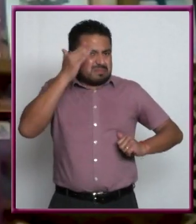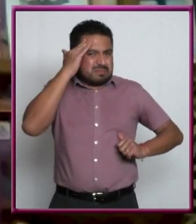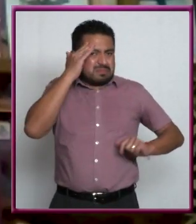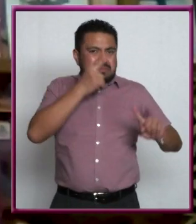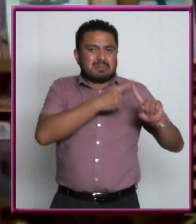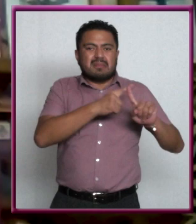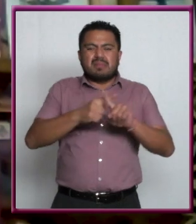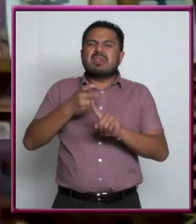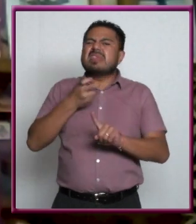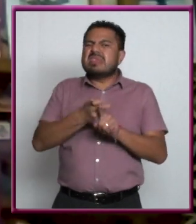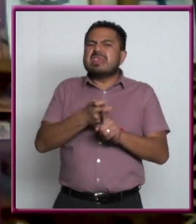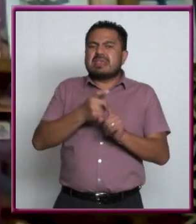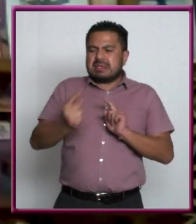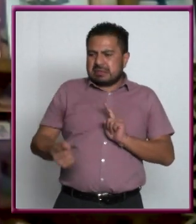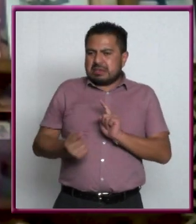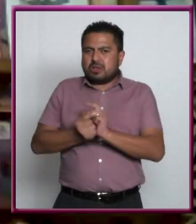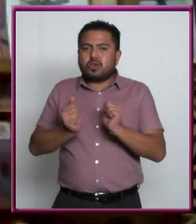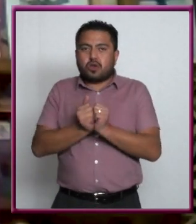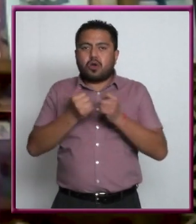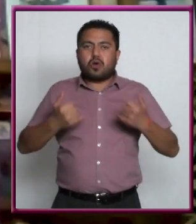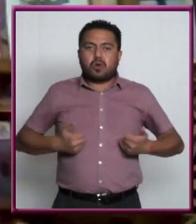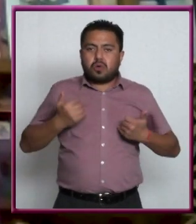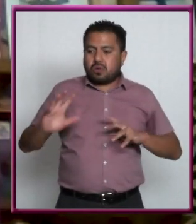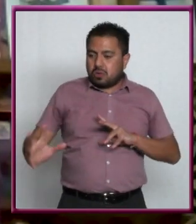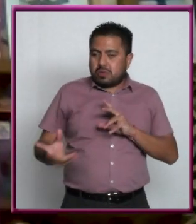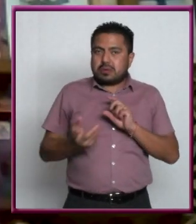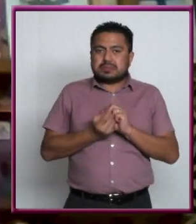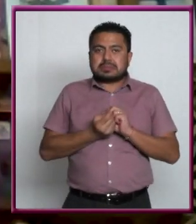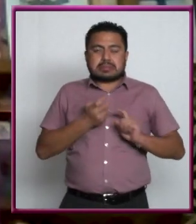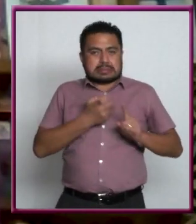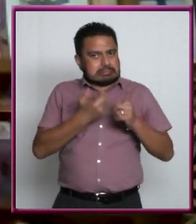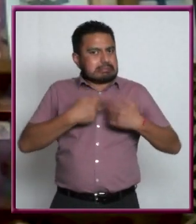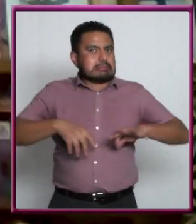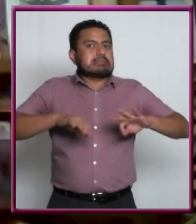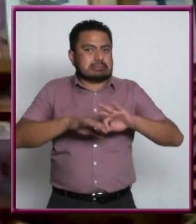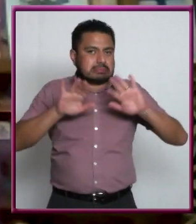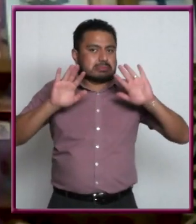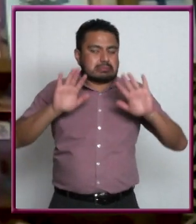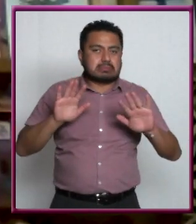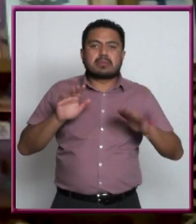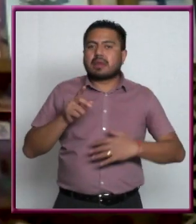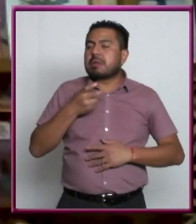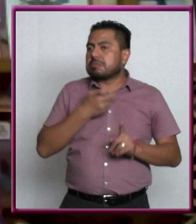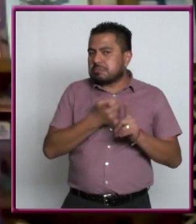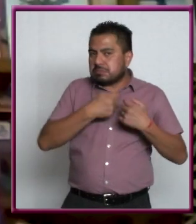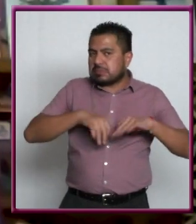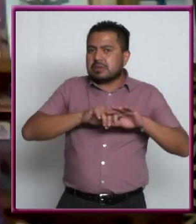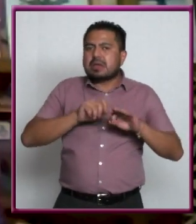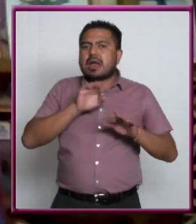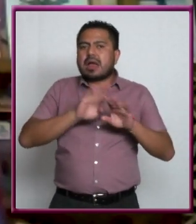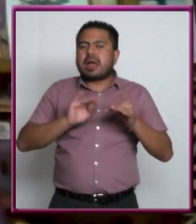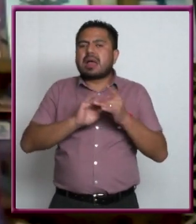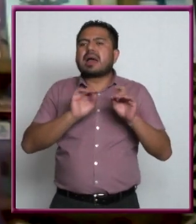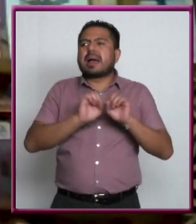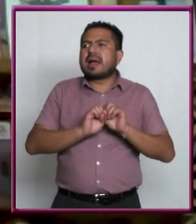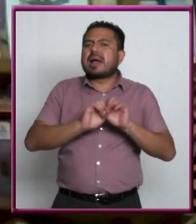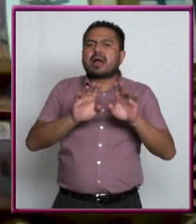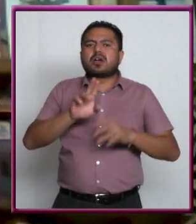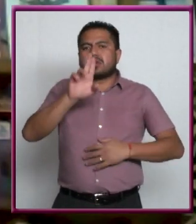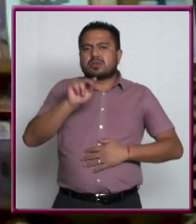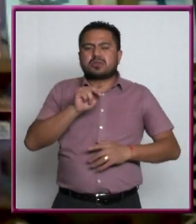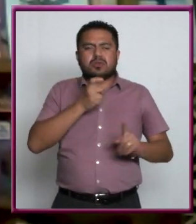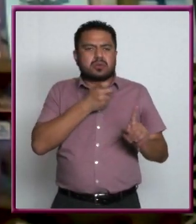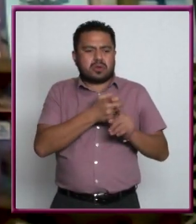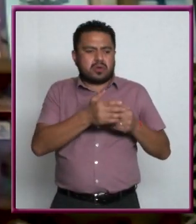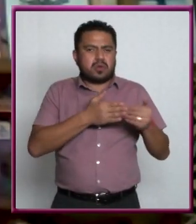el papel que juega la pornografía en este acercamiento de los chavos y chavas es bien importante. Y también es muy importante dejarles claro